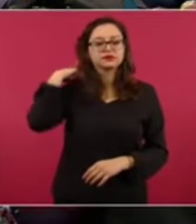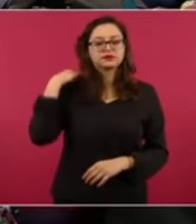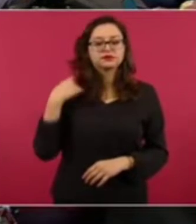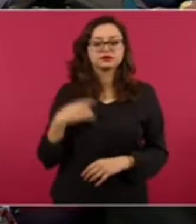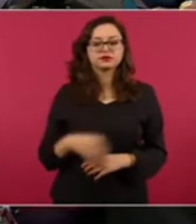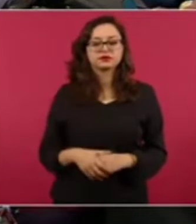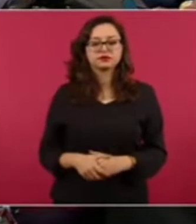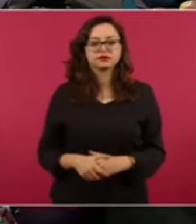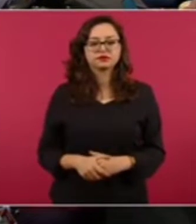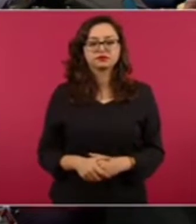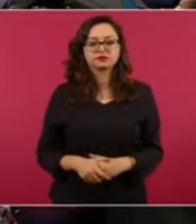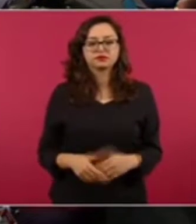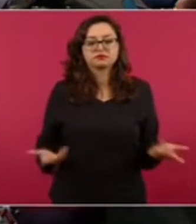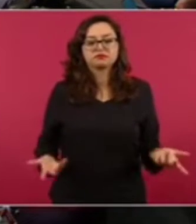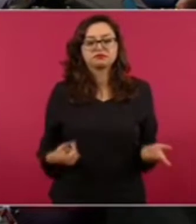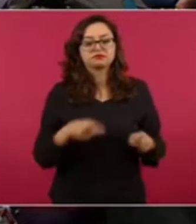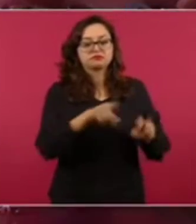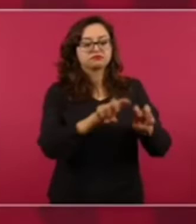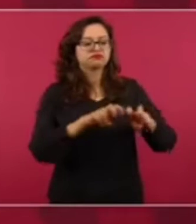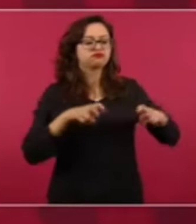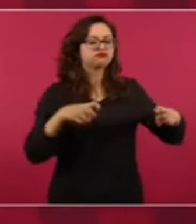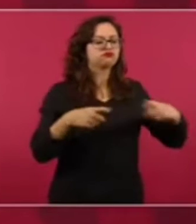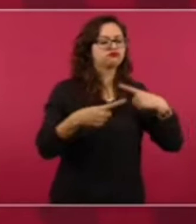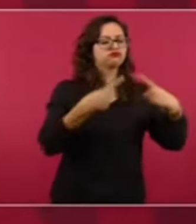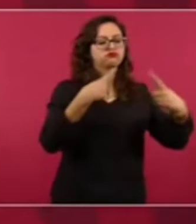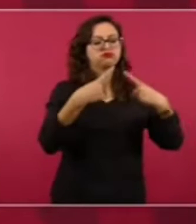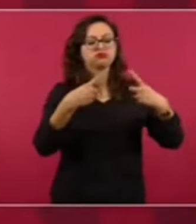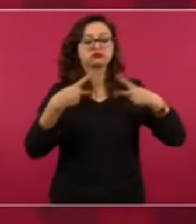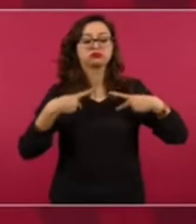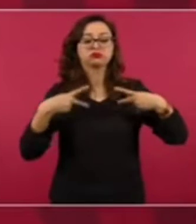Al tonto que se los crea.